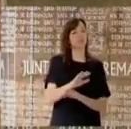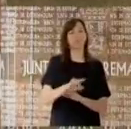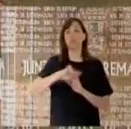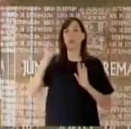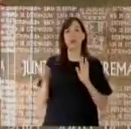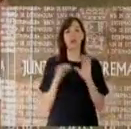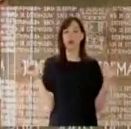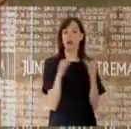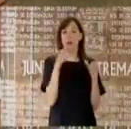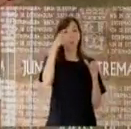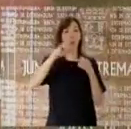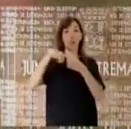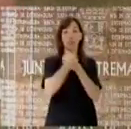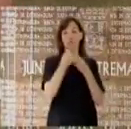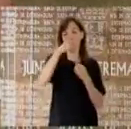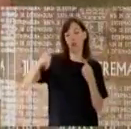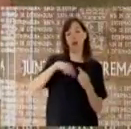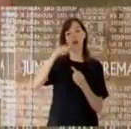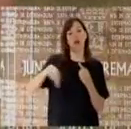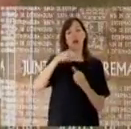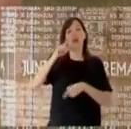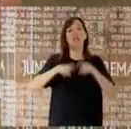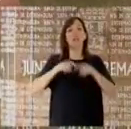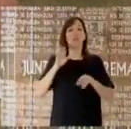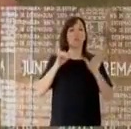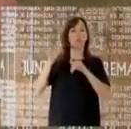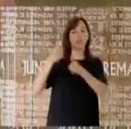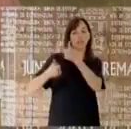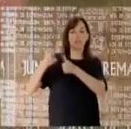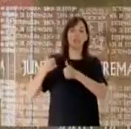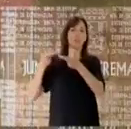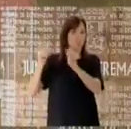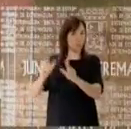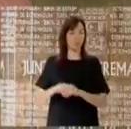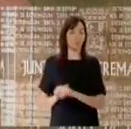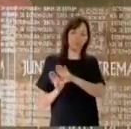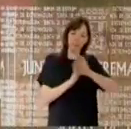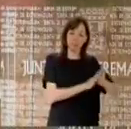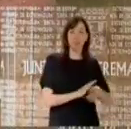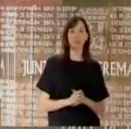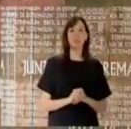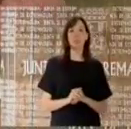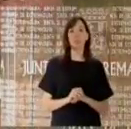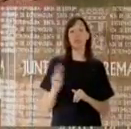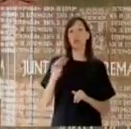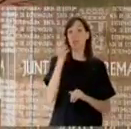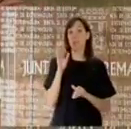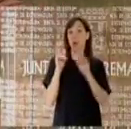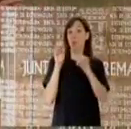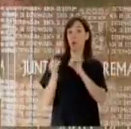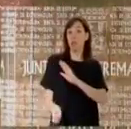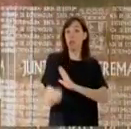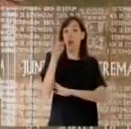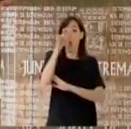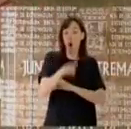municipios, que son, como cada año, en régimen de concurrencia competitiva. La segunda convocatoria es la que hace hoy